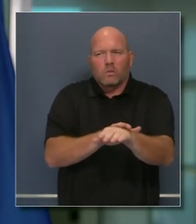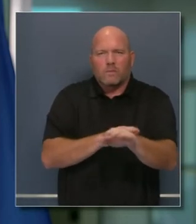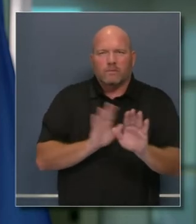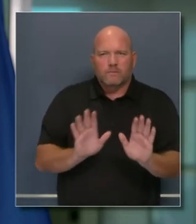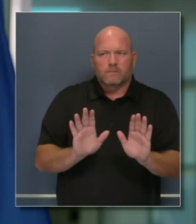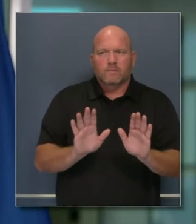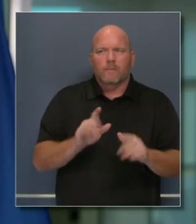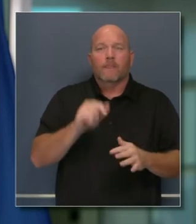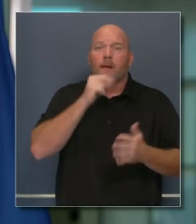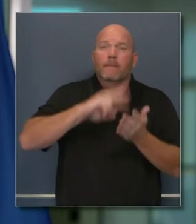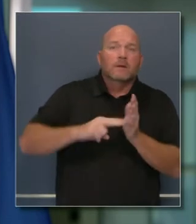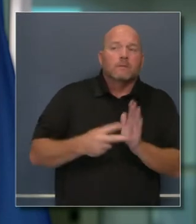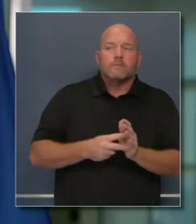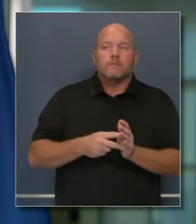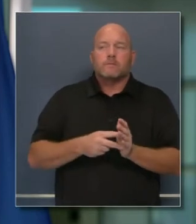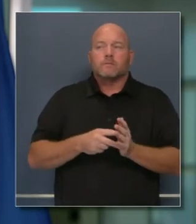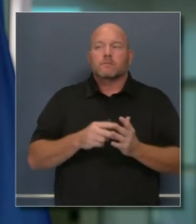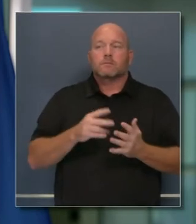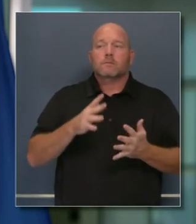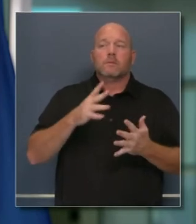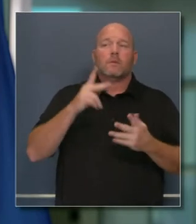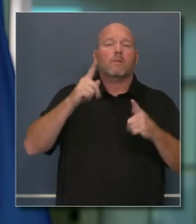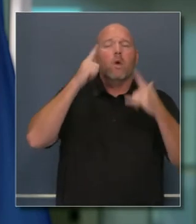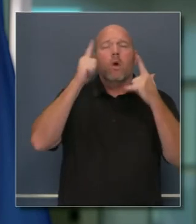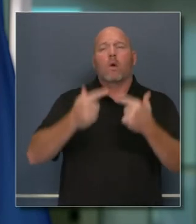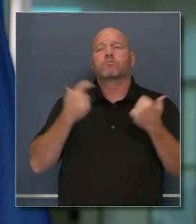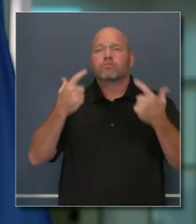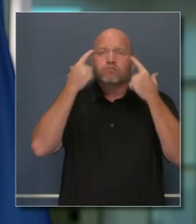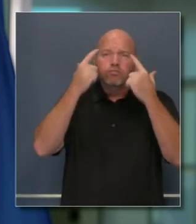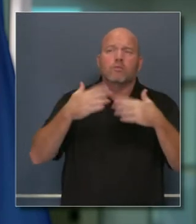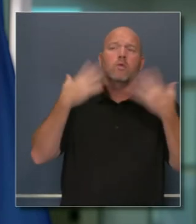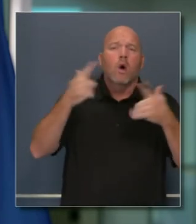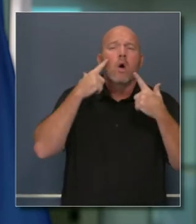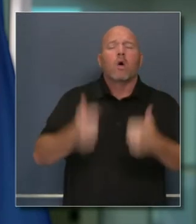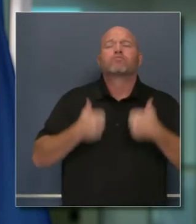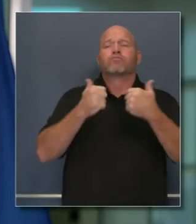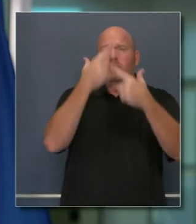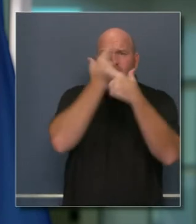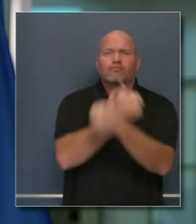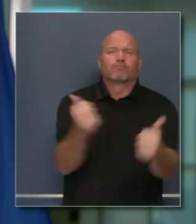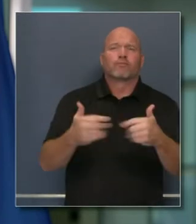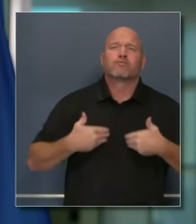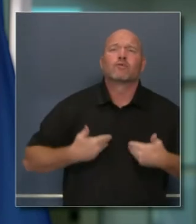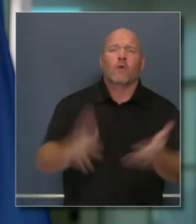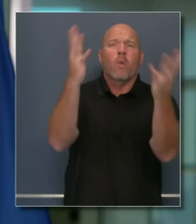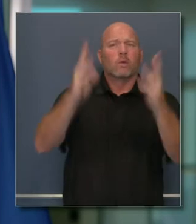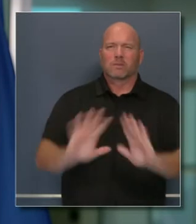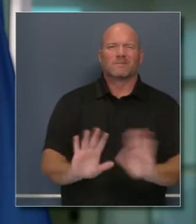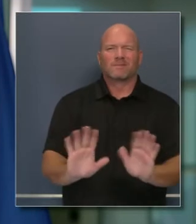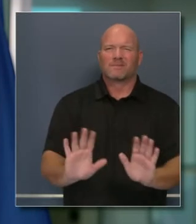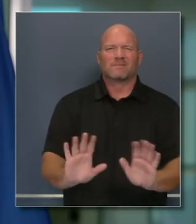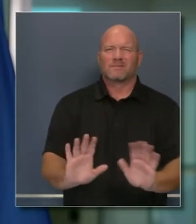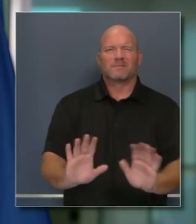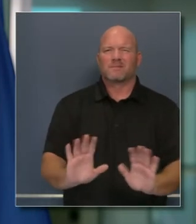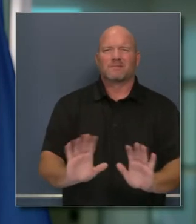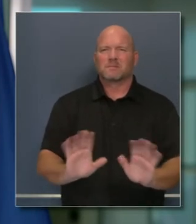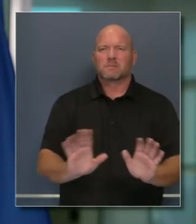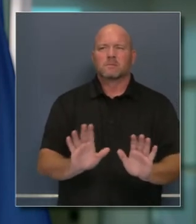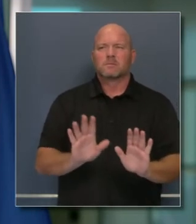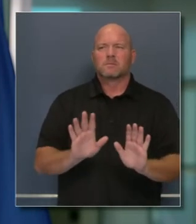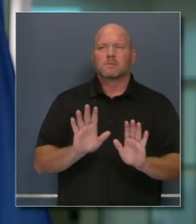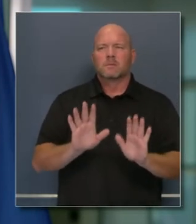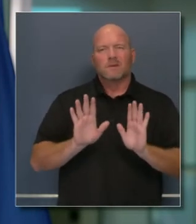que la velocidad a la que se aplica esta pauta no significa que la gente debe apresurarse a su forma original respecto a las